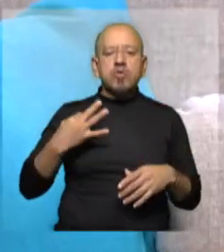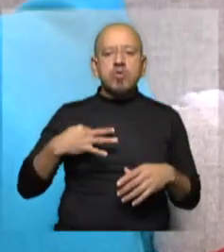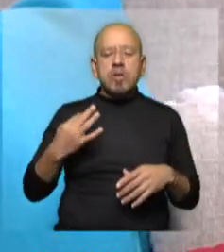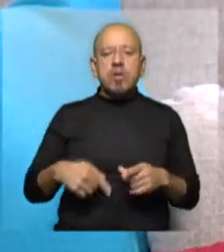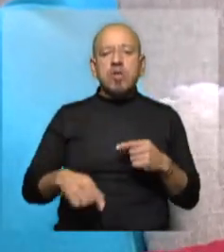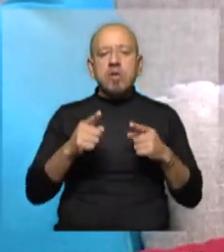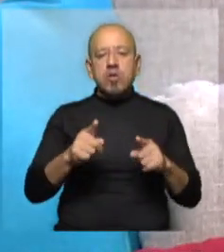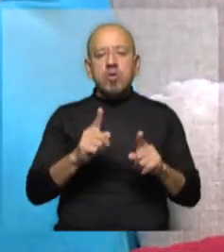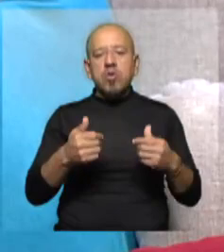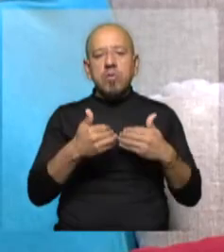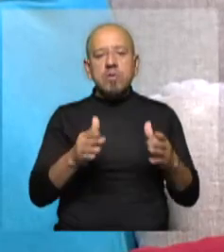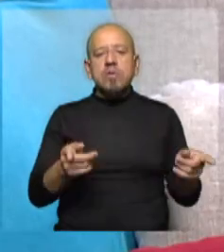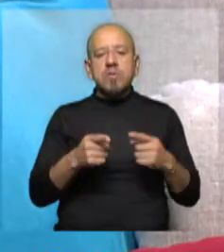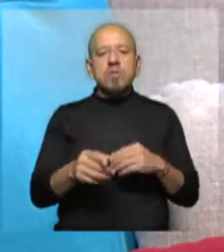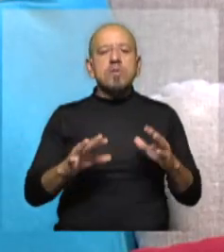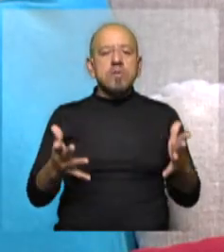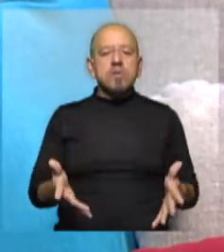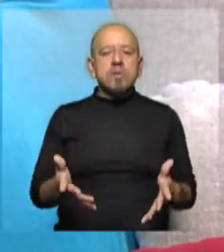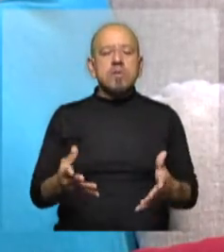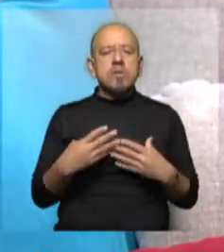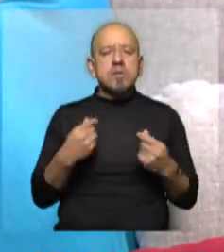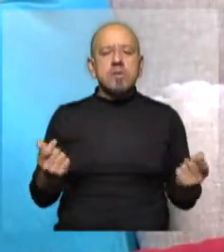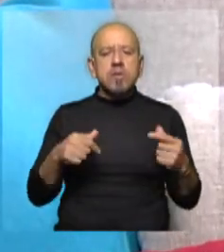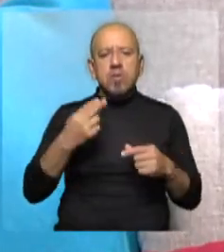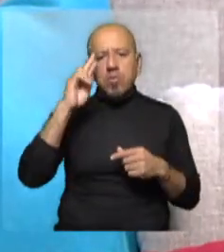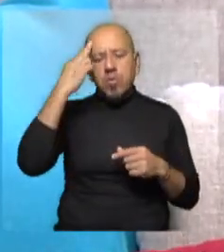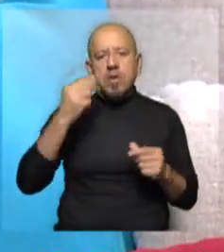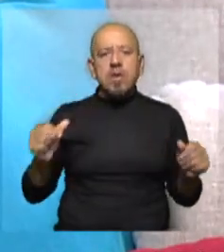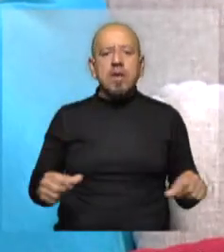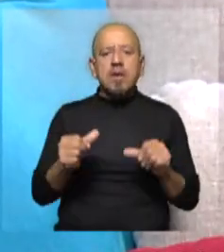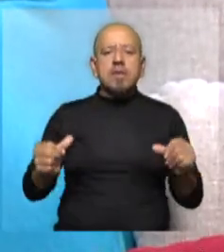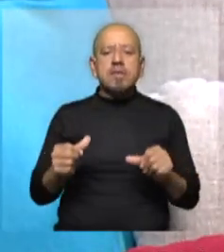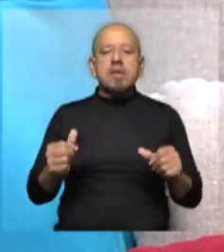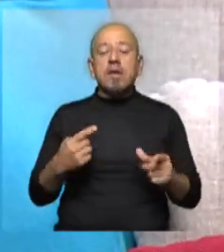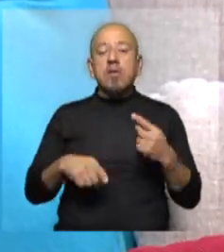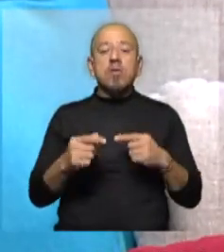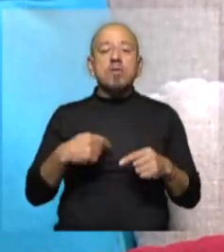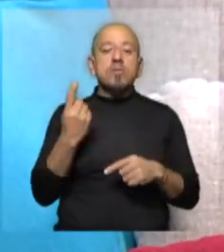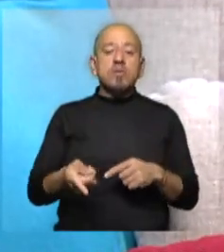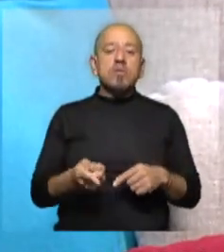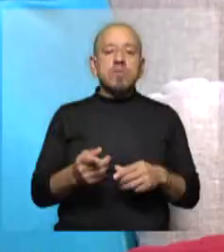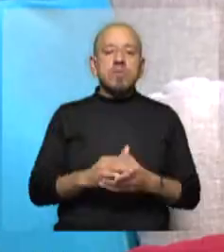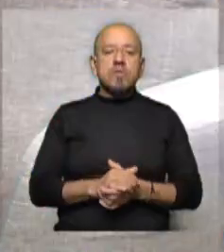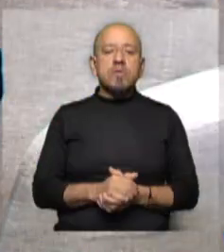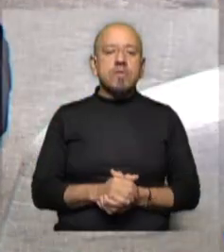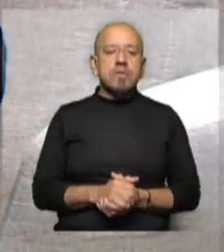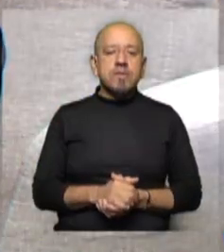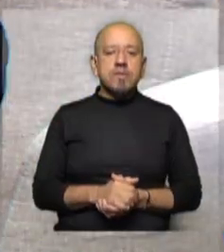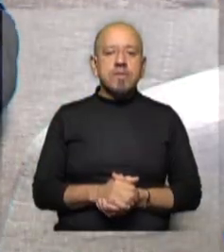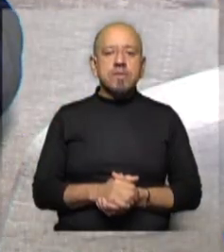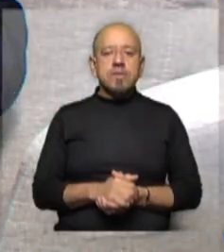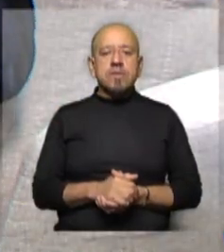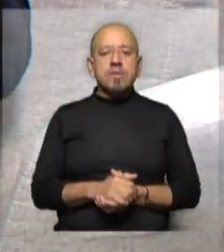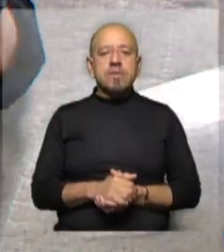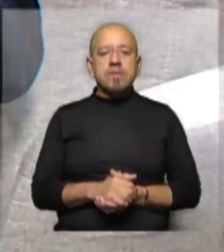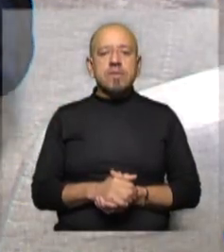tú. ¿Y qué se siente que llegue a Uruguay y hacerlo de esta manera, como va a suceder en los próximos días? Sí. Yes, my